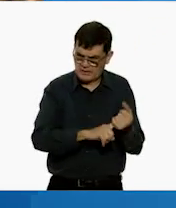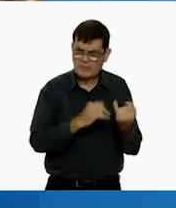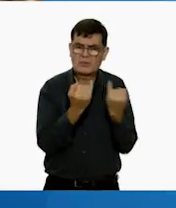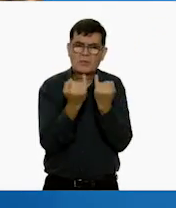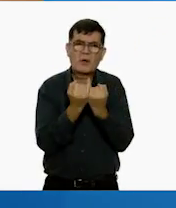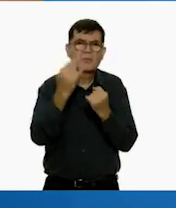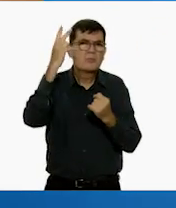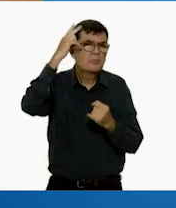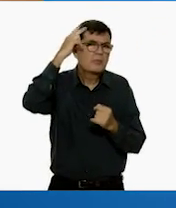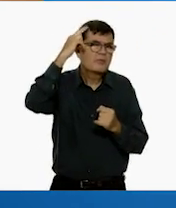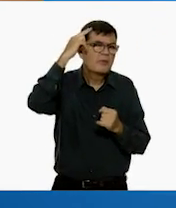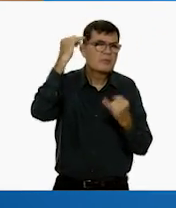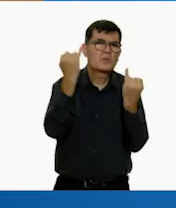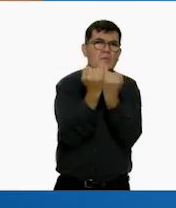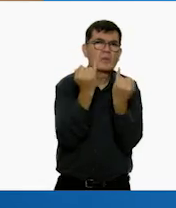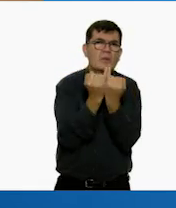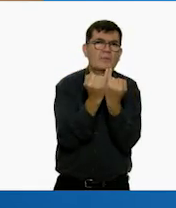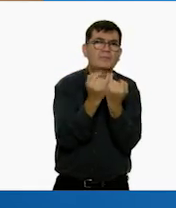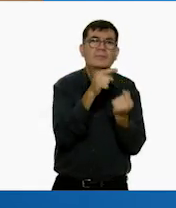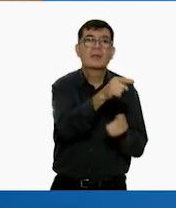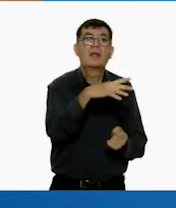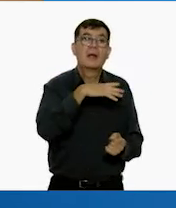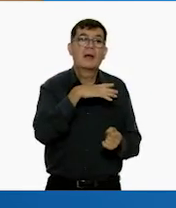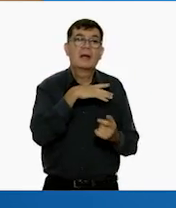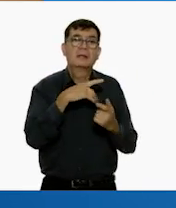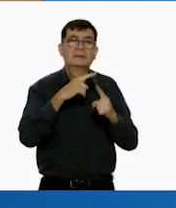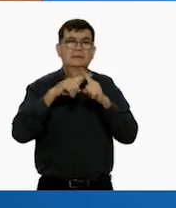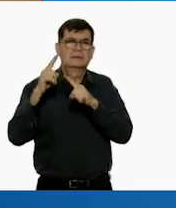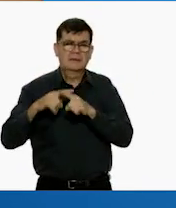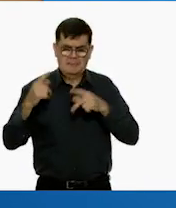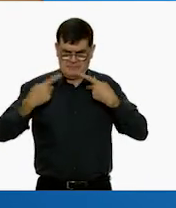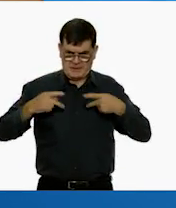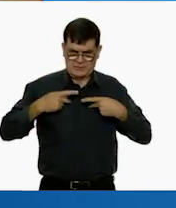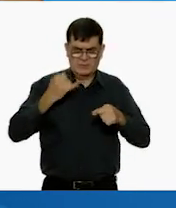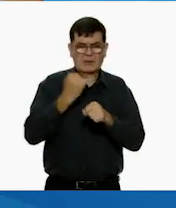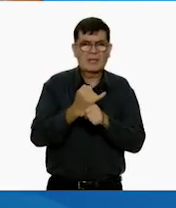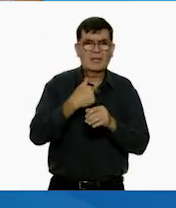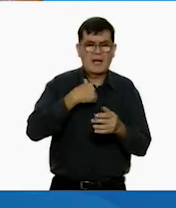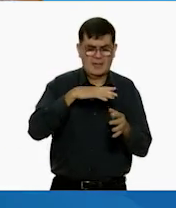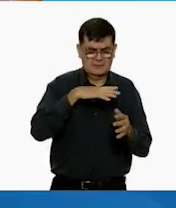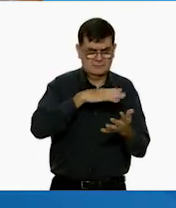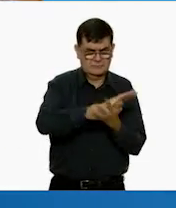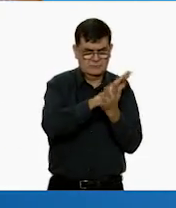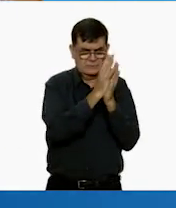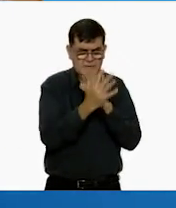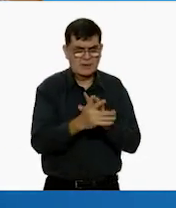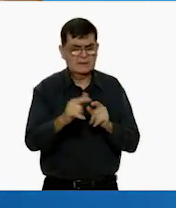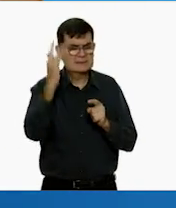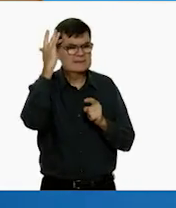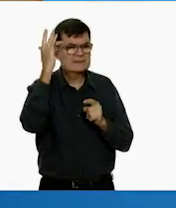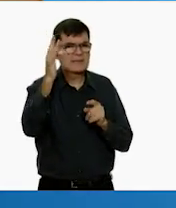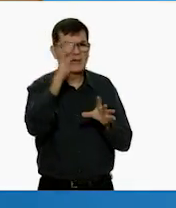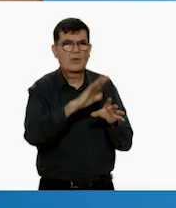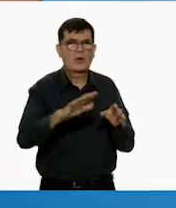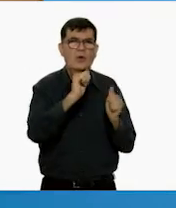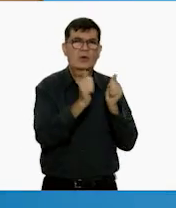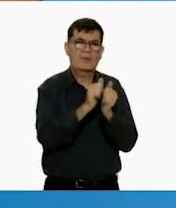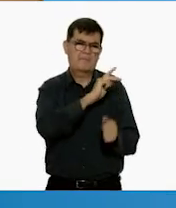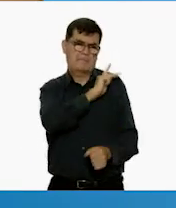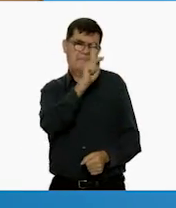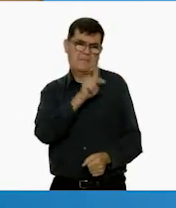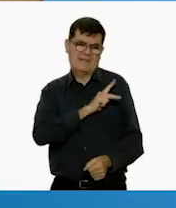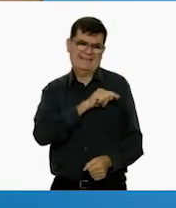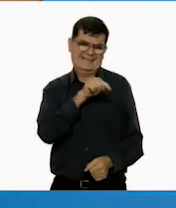don Porfi. La historia en la cual tenemos grandes personajes que se convierten en santos laicos de la patria.